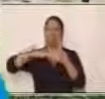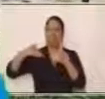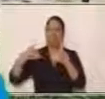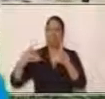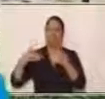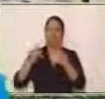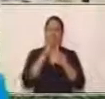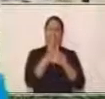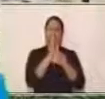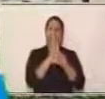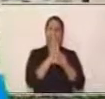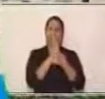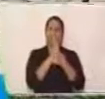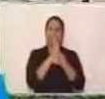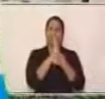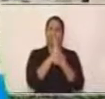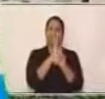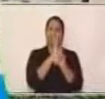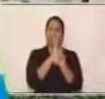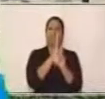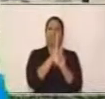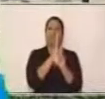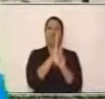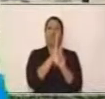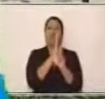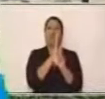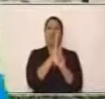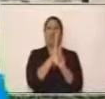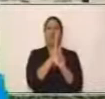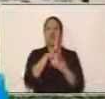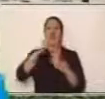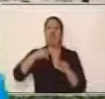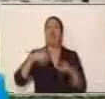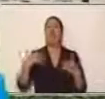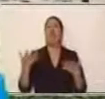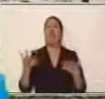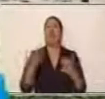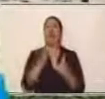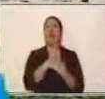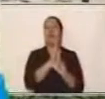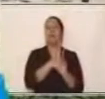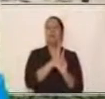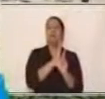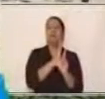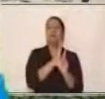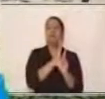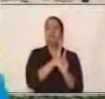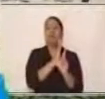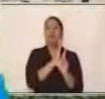Sigamos haciendo más grande la abertura. Ahora se transformó en un ángulo